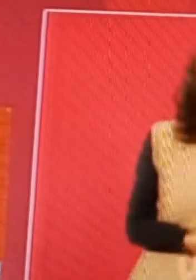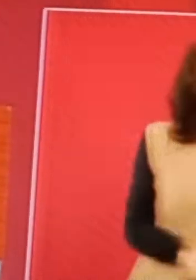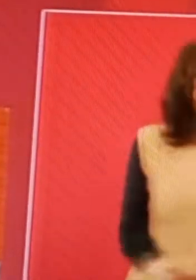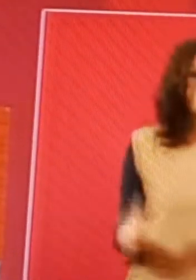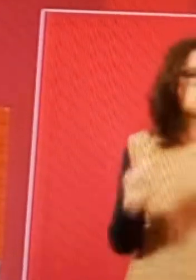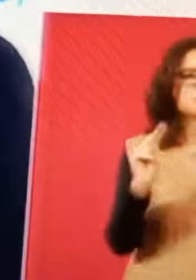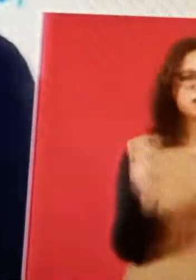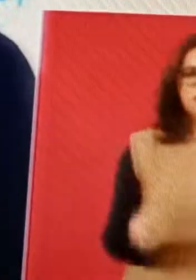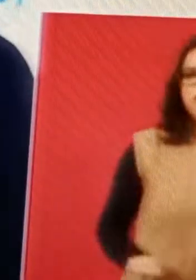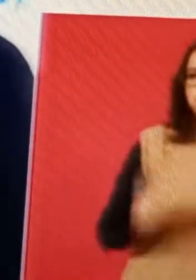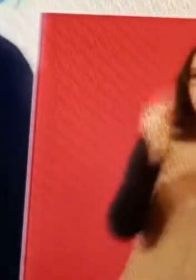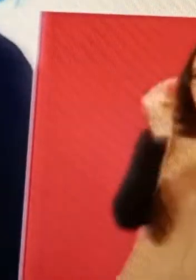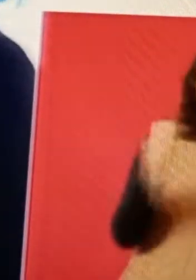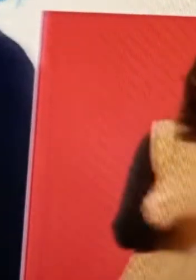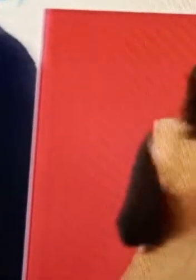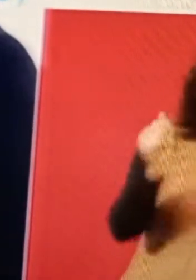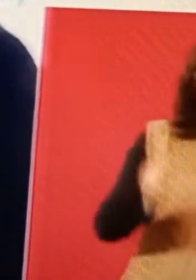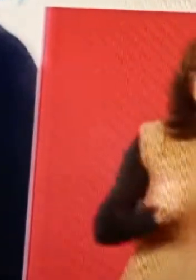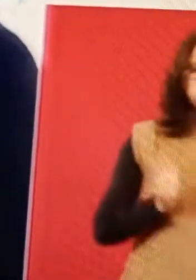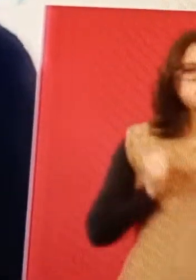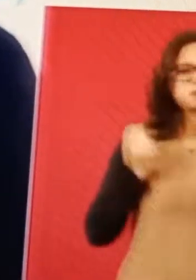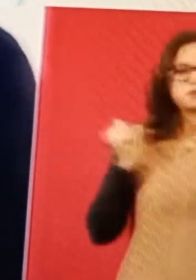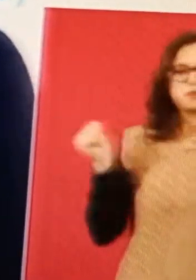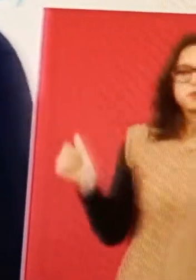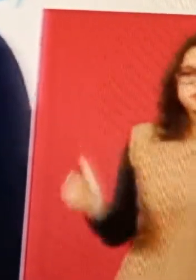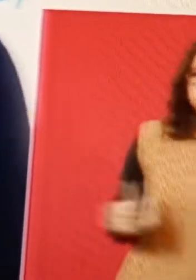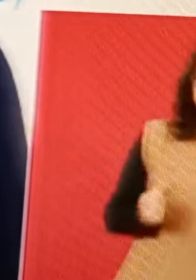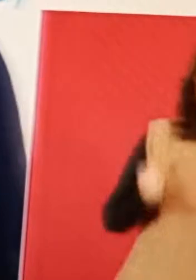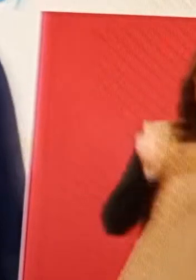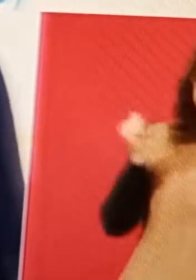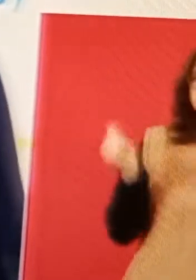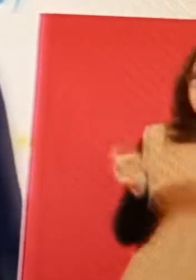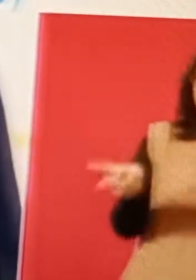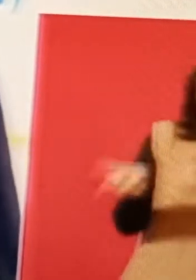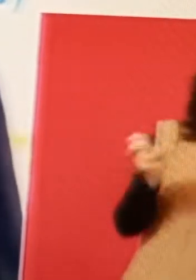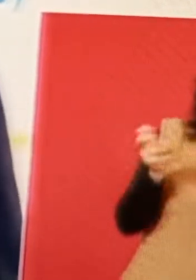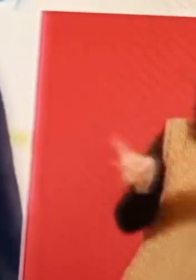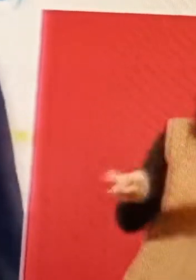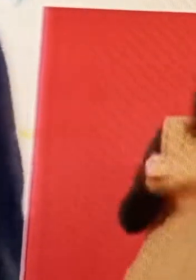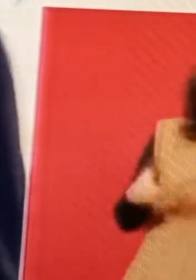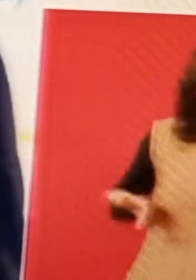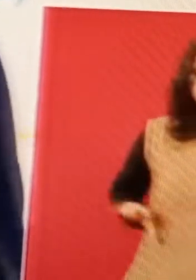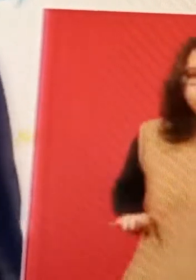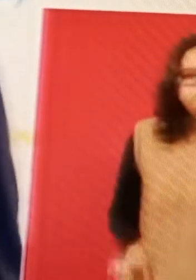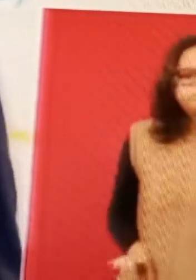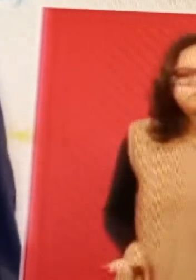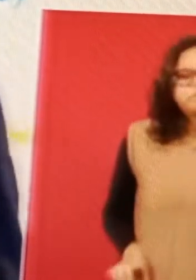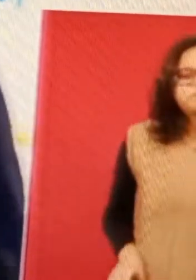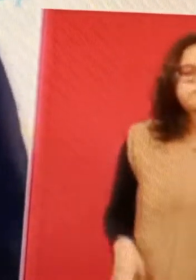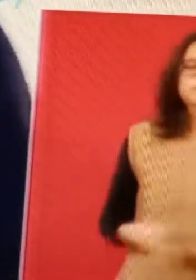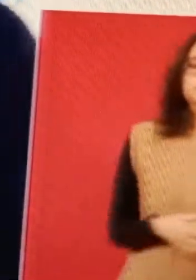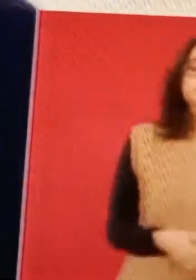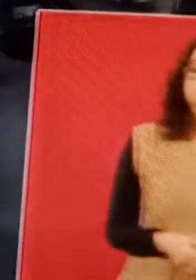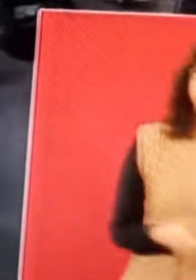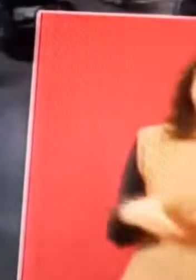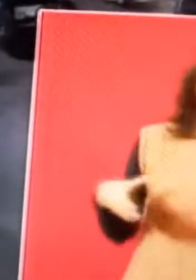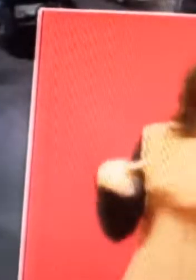jugosos negocios al amparo del poder público. Saqueaban. Y otros,